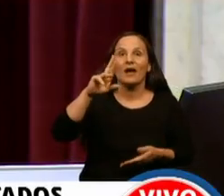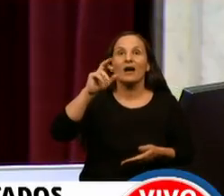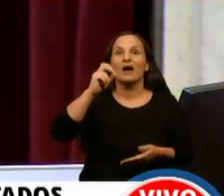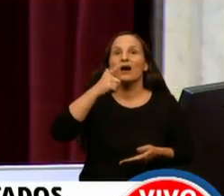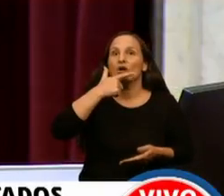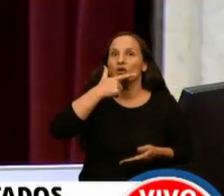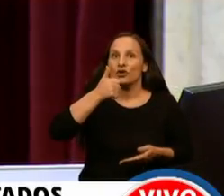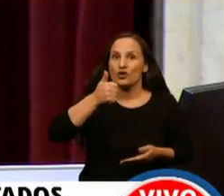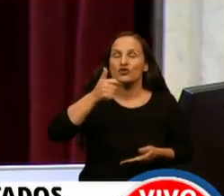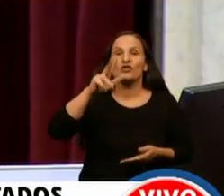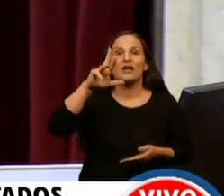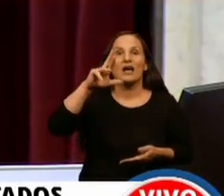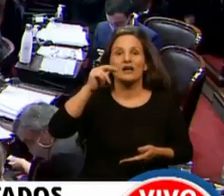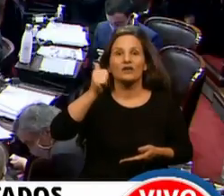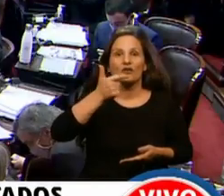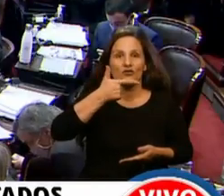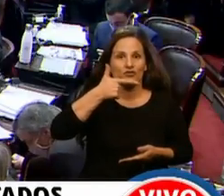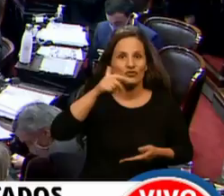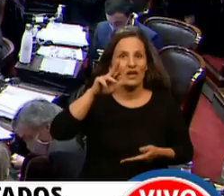rosario muñoz